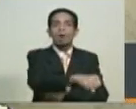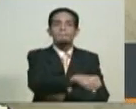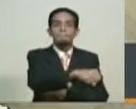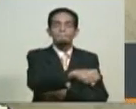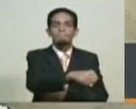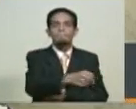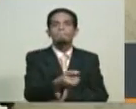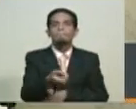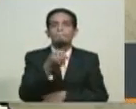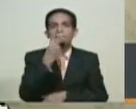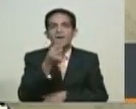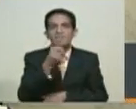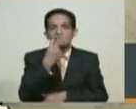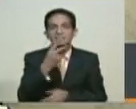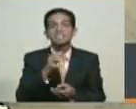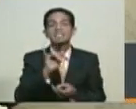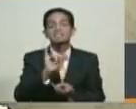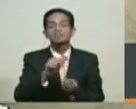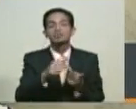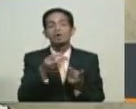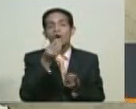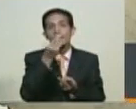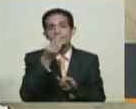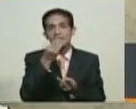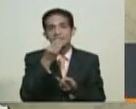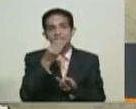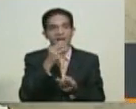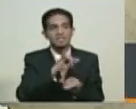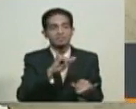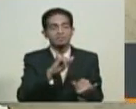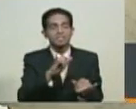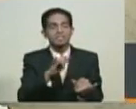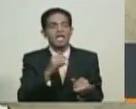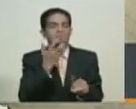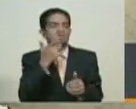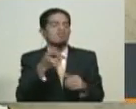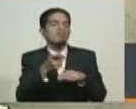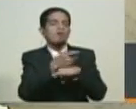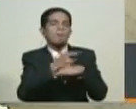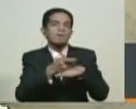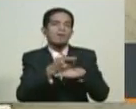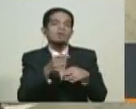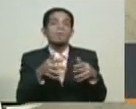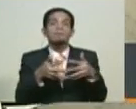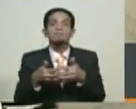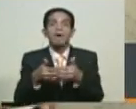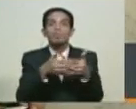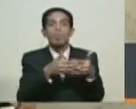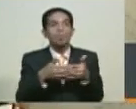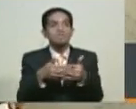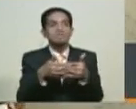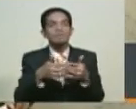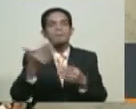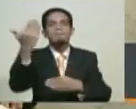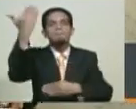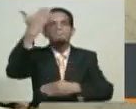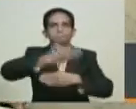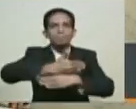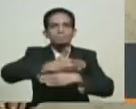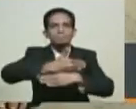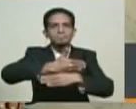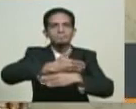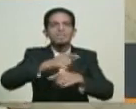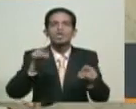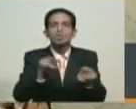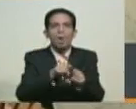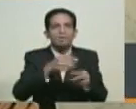comprar medicinas y comprar alimentos. Los secuestraron por orden del gobierno de los Estados Unidos. Es un crimen, es un